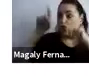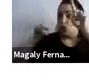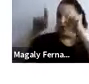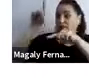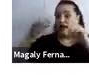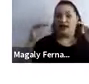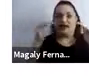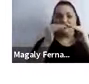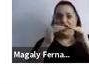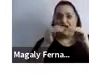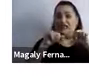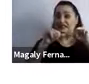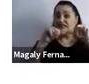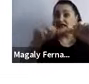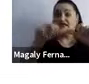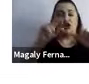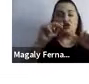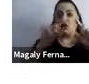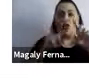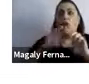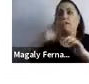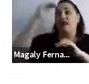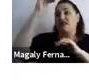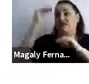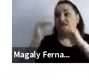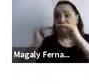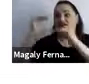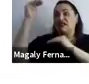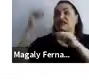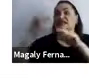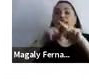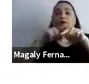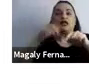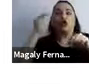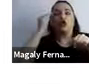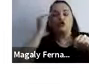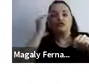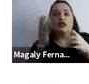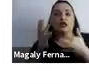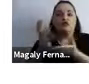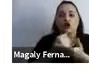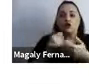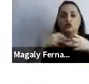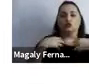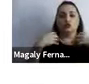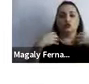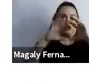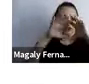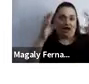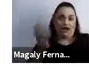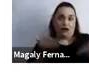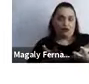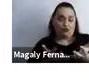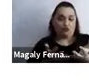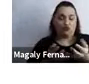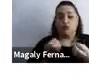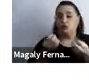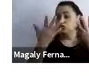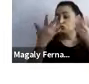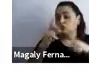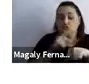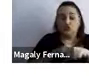estática, la curva de equidad aumenta según el conocimiento y los recursos en el mundo. Durante mucho tiempo hemos